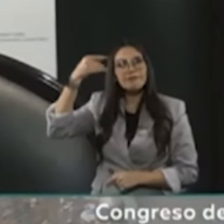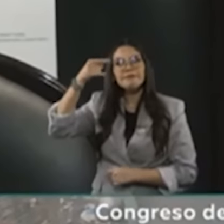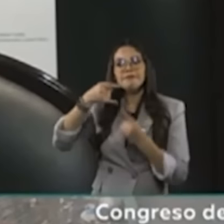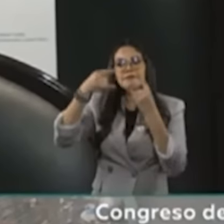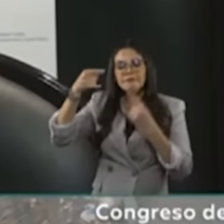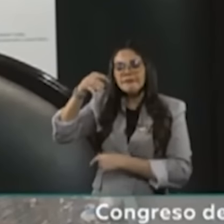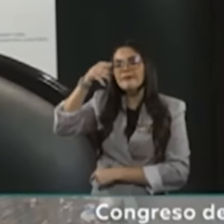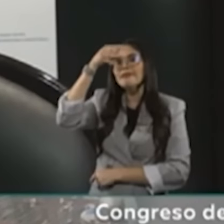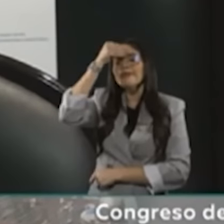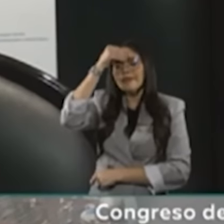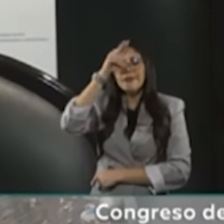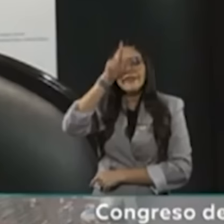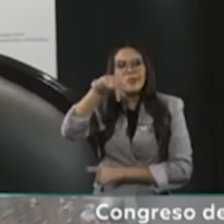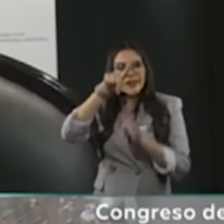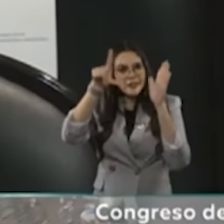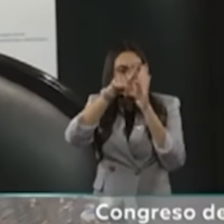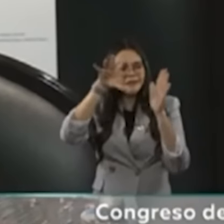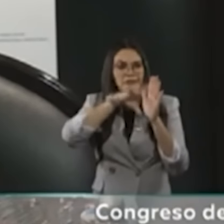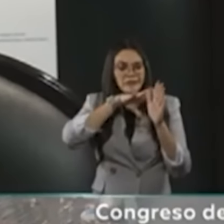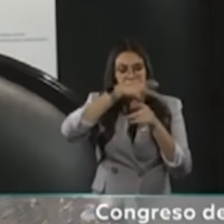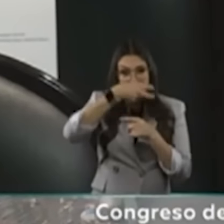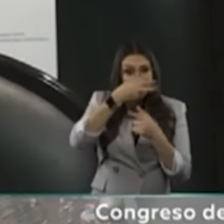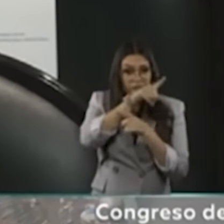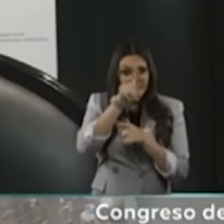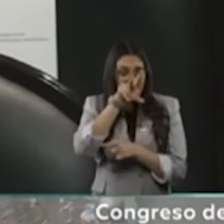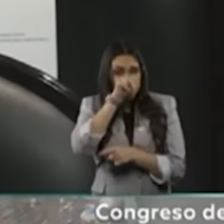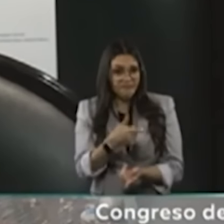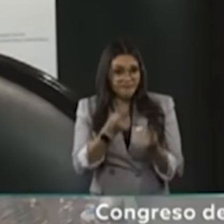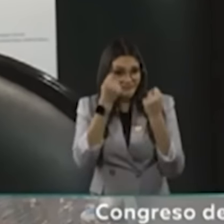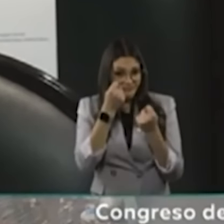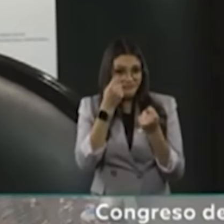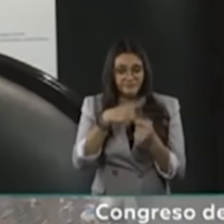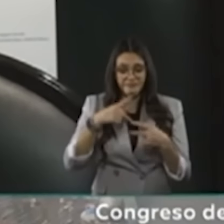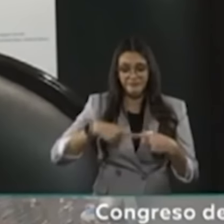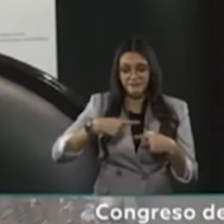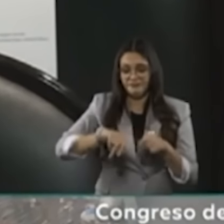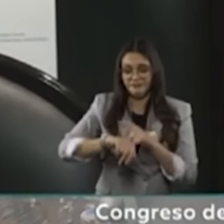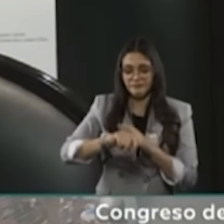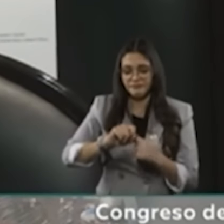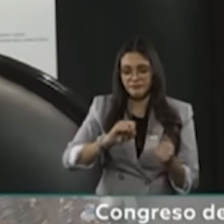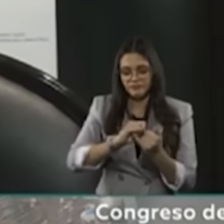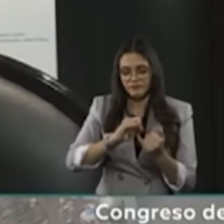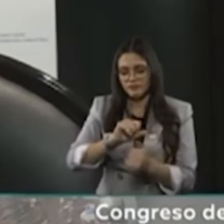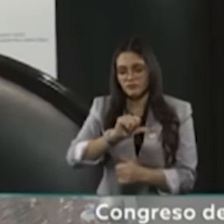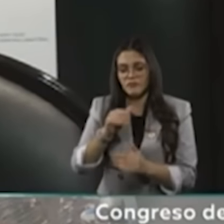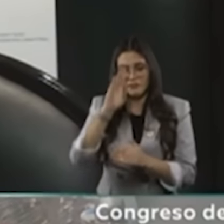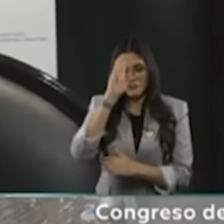En México no hay cabida para caudillos ni para